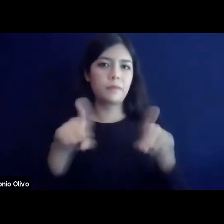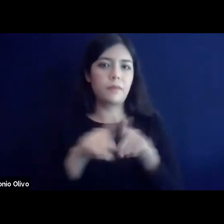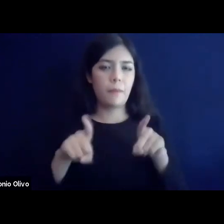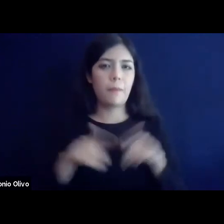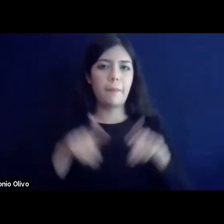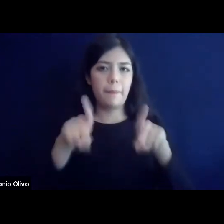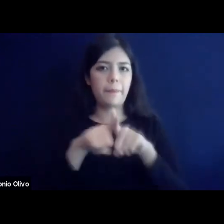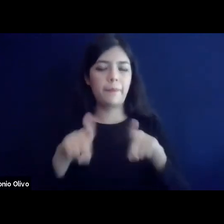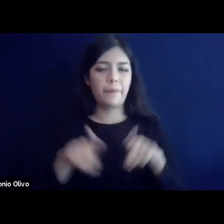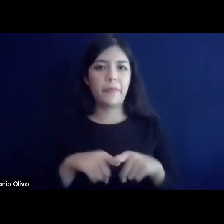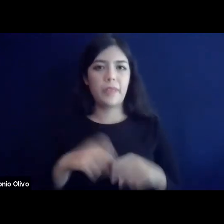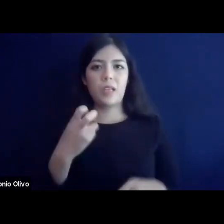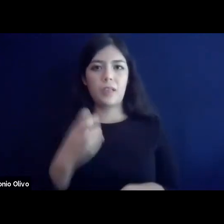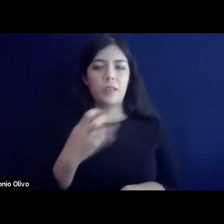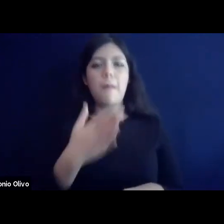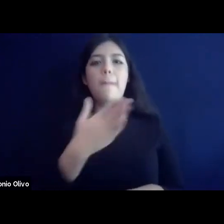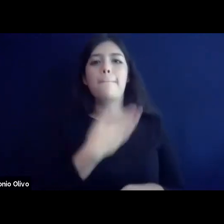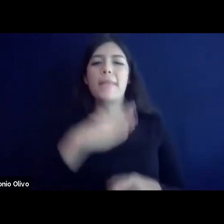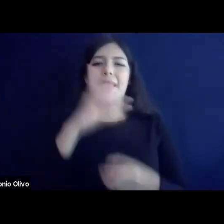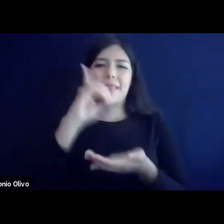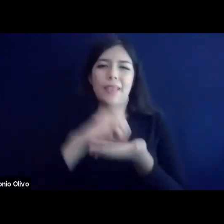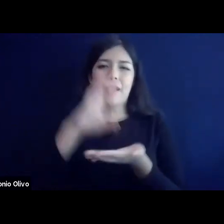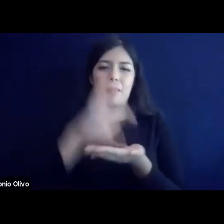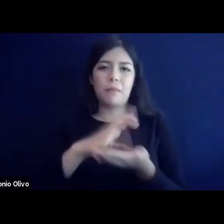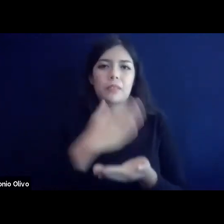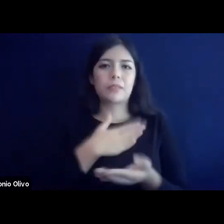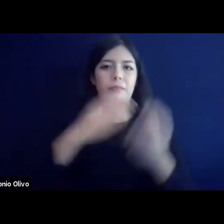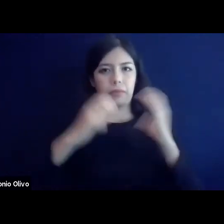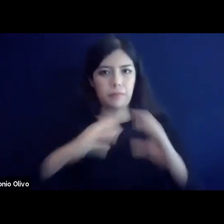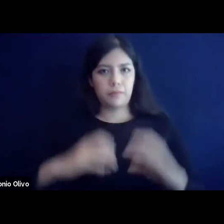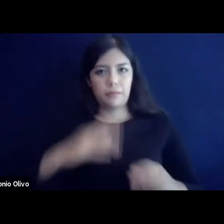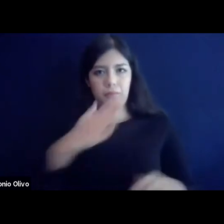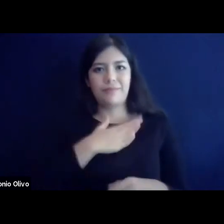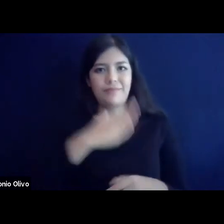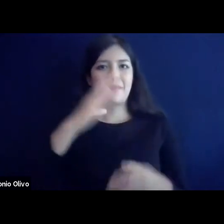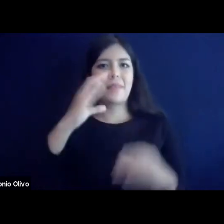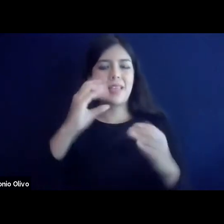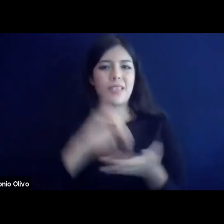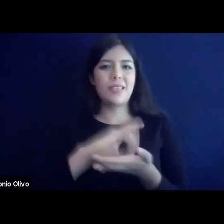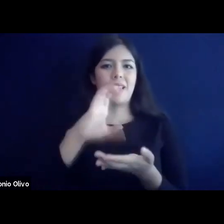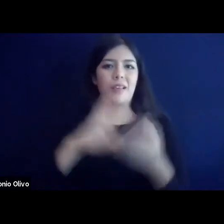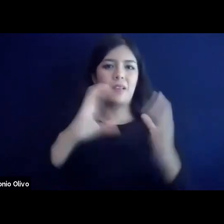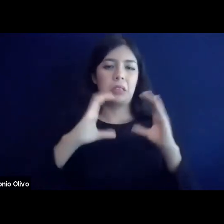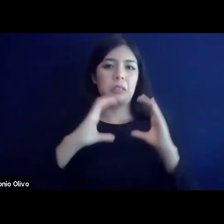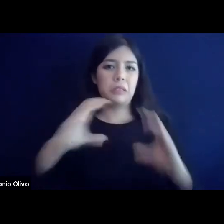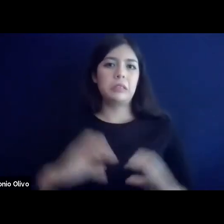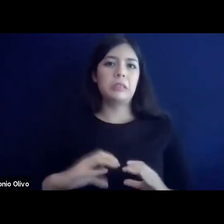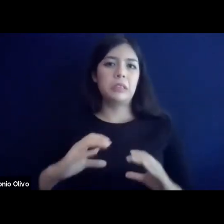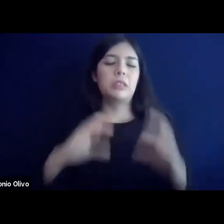reflejar mi discapacidad, ¿no? O cómo se ve mi discapacidad, cómo se vive mi